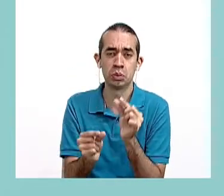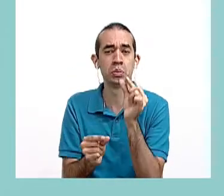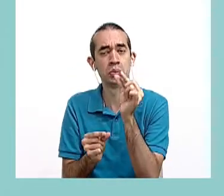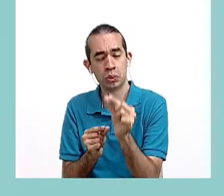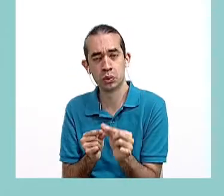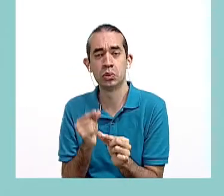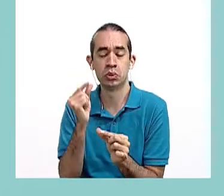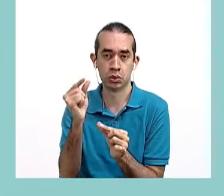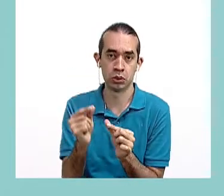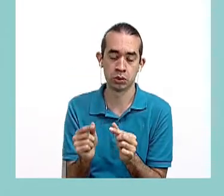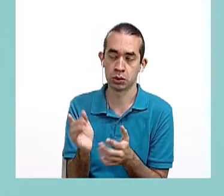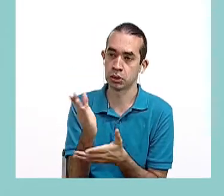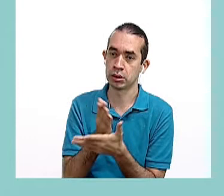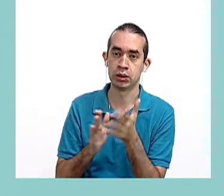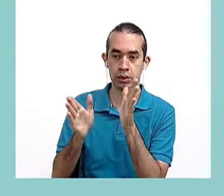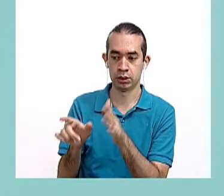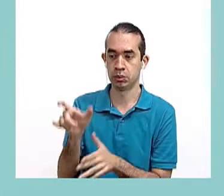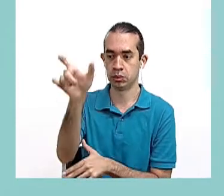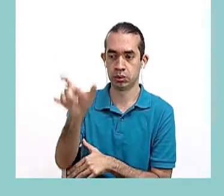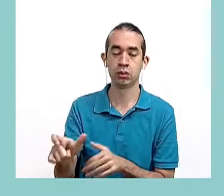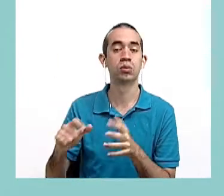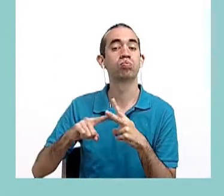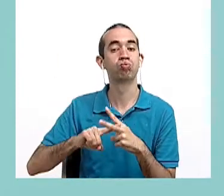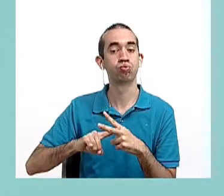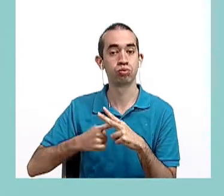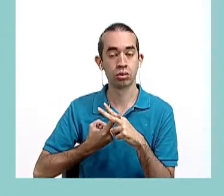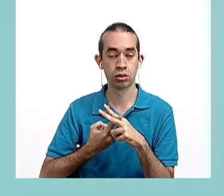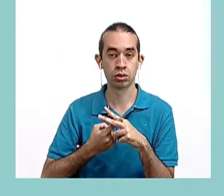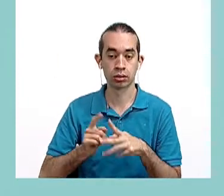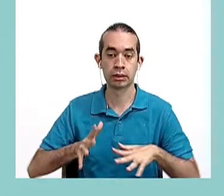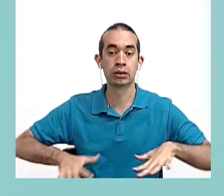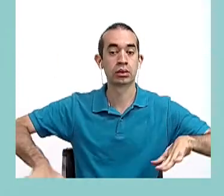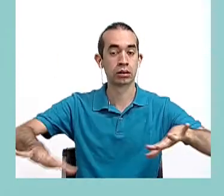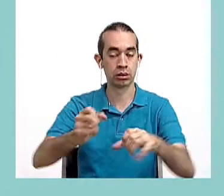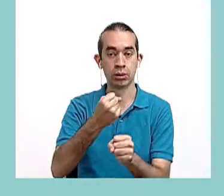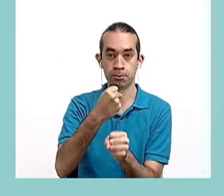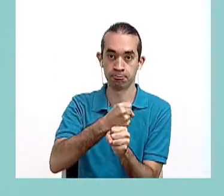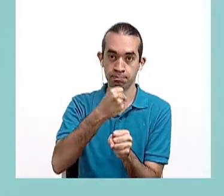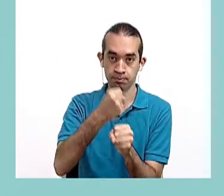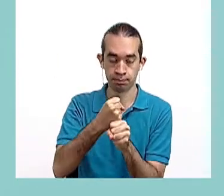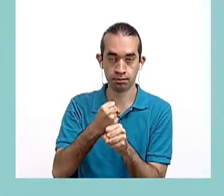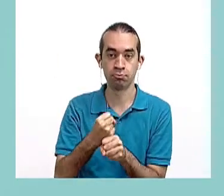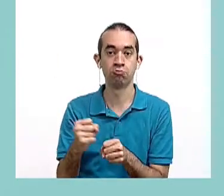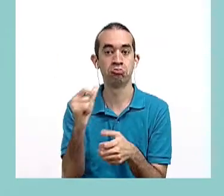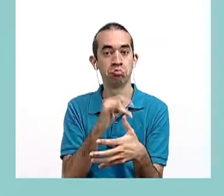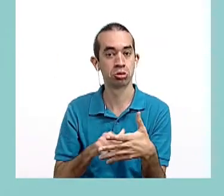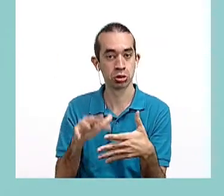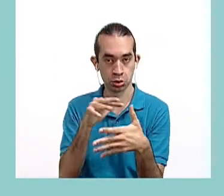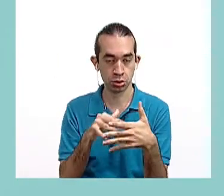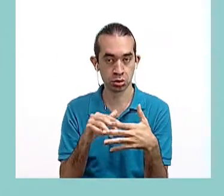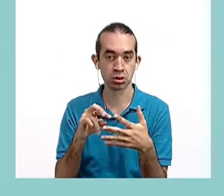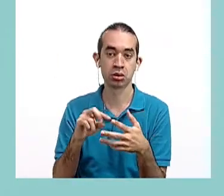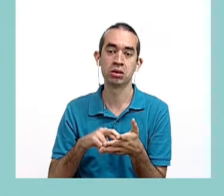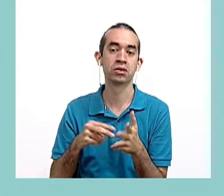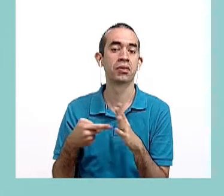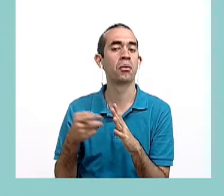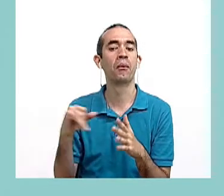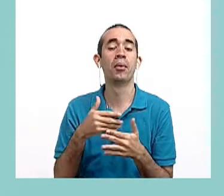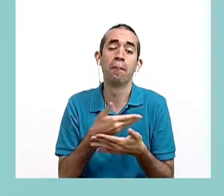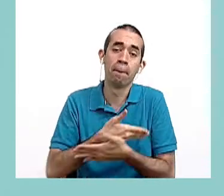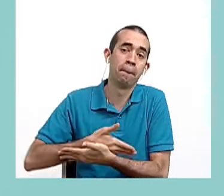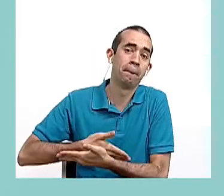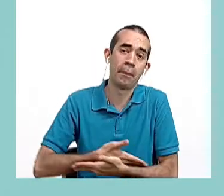alguien que está comenzando en un campo laboral o en un estudio, está en pañales, apenas